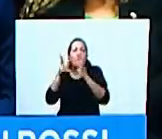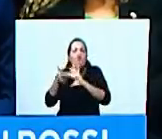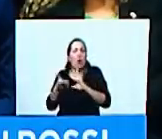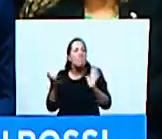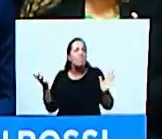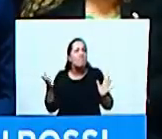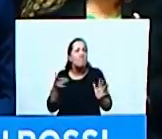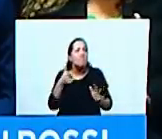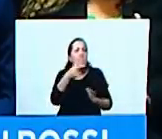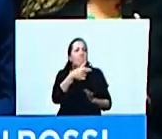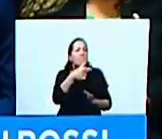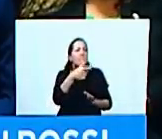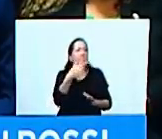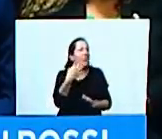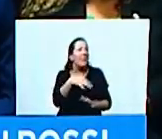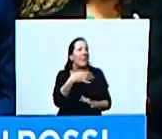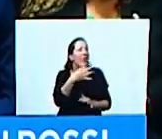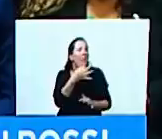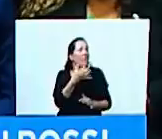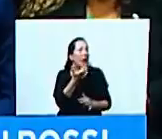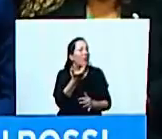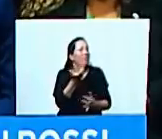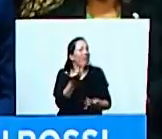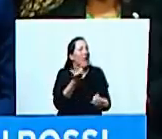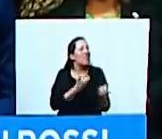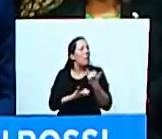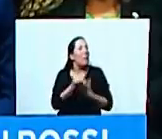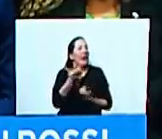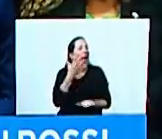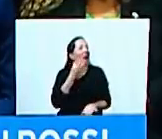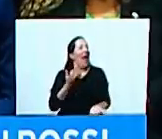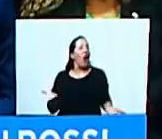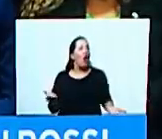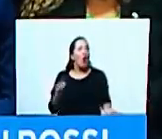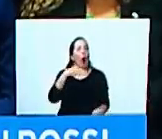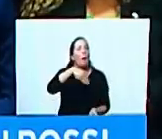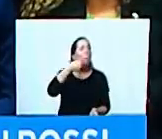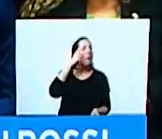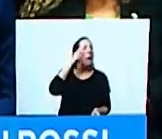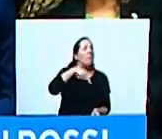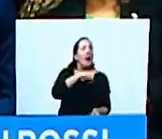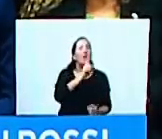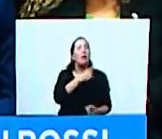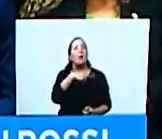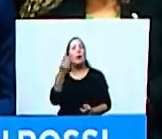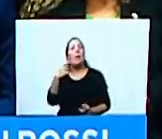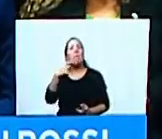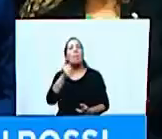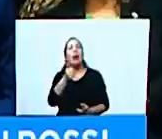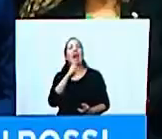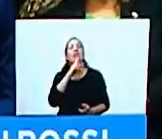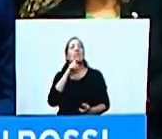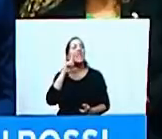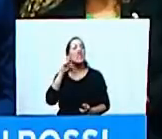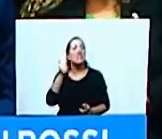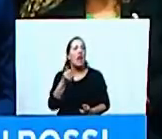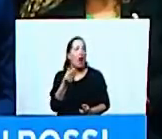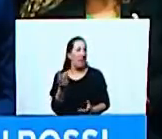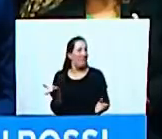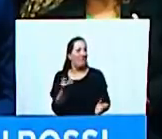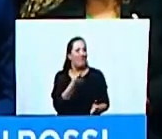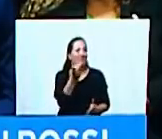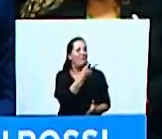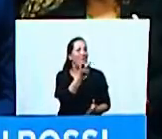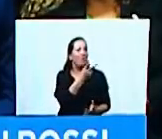Algo nos tendrán que explicar, Milman y Patricia. ¿Del por qué? ¿Alguna vez tendrán que decir algo más que